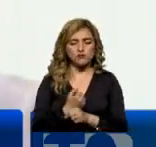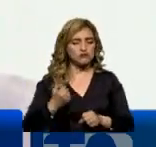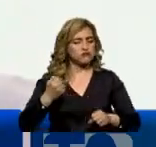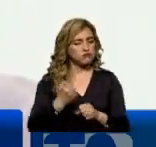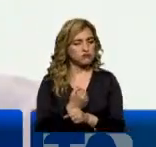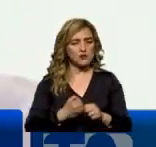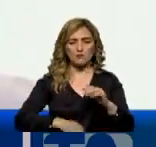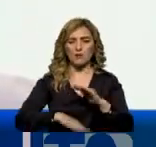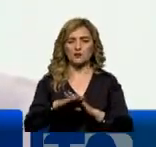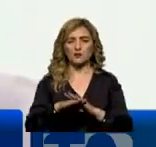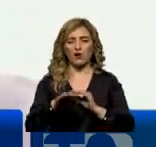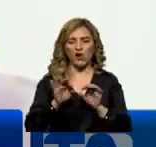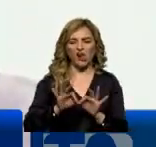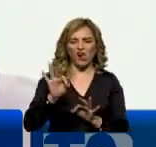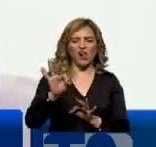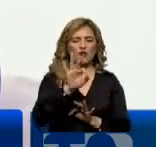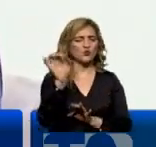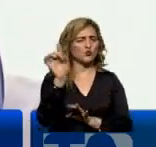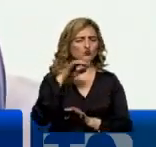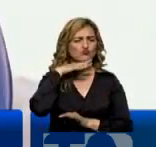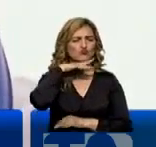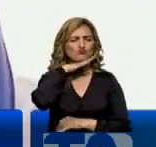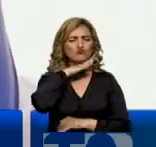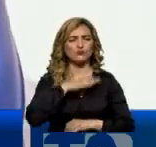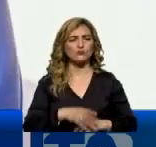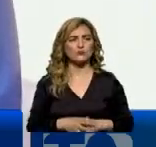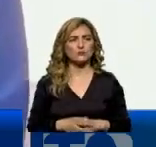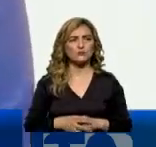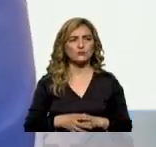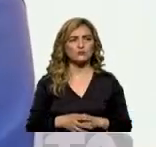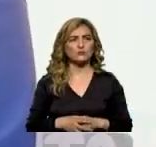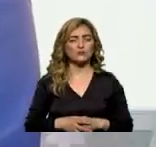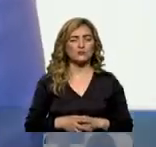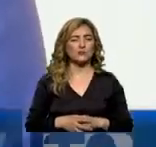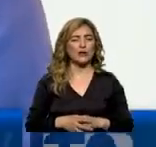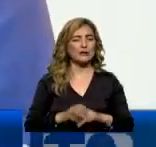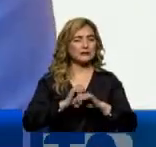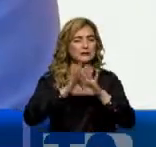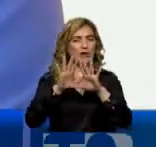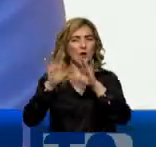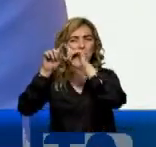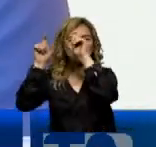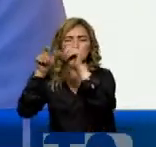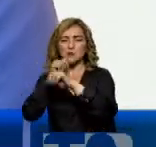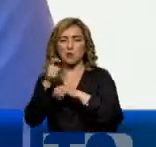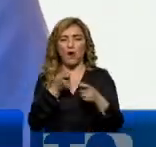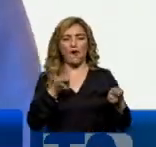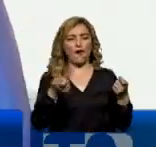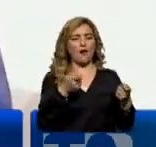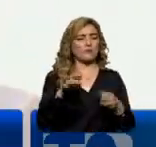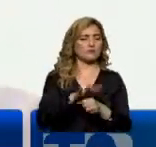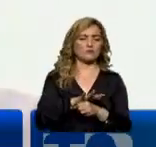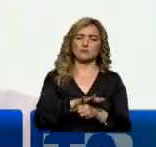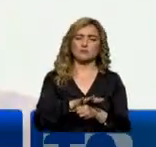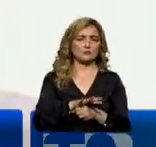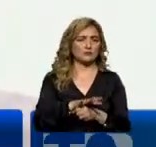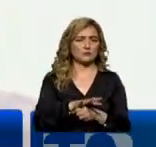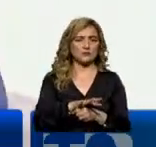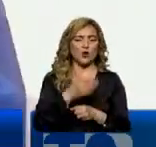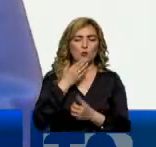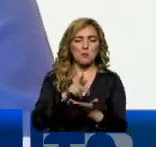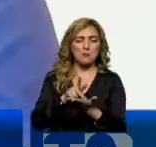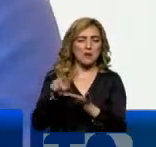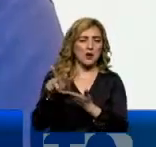no contamine. Por lo tanto, no estamos privatizando. Eso que quede claro, esto es una acción que vamos a hacer. ¿Cómo se le va a